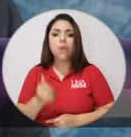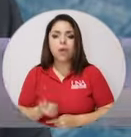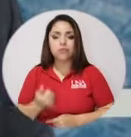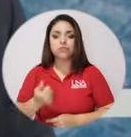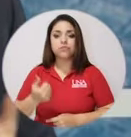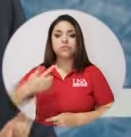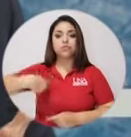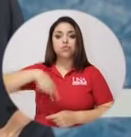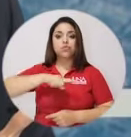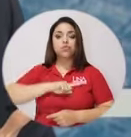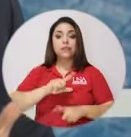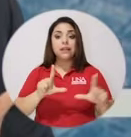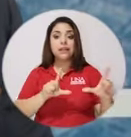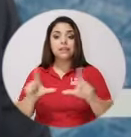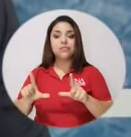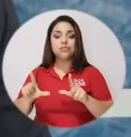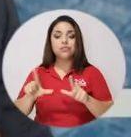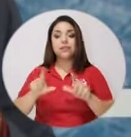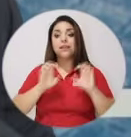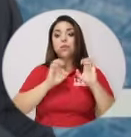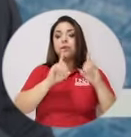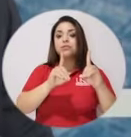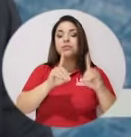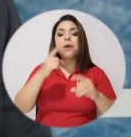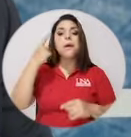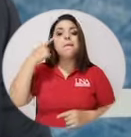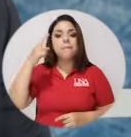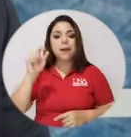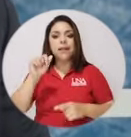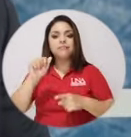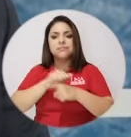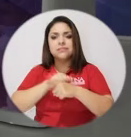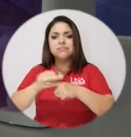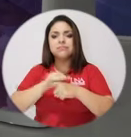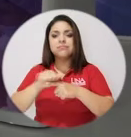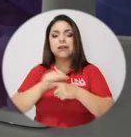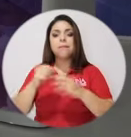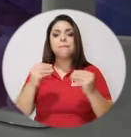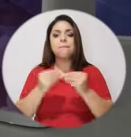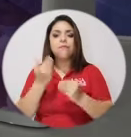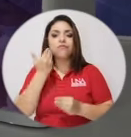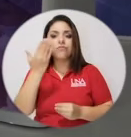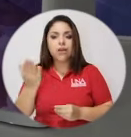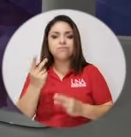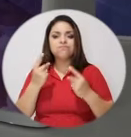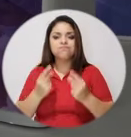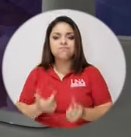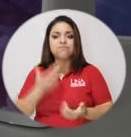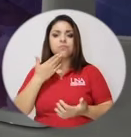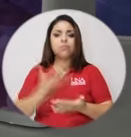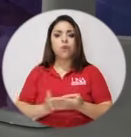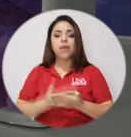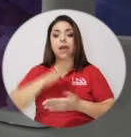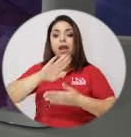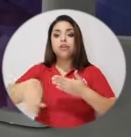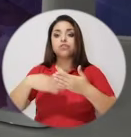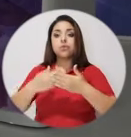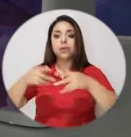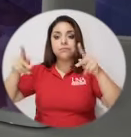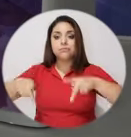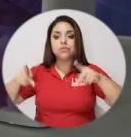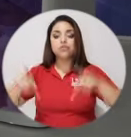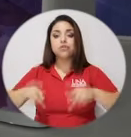preparados en los sistemas educativos para capacitar de manera, digamos, más ágil, más oportuna a todas las